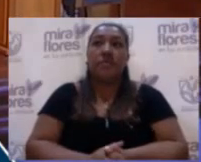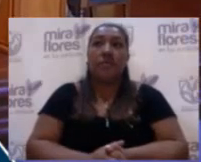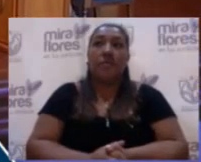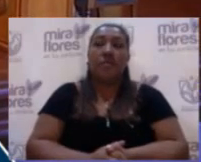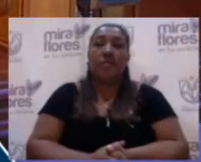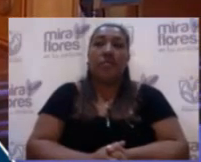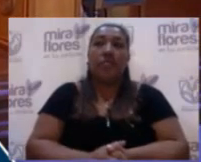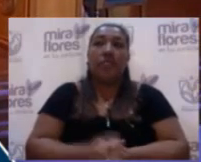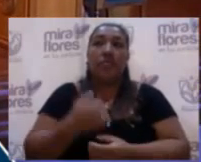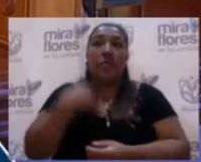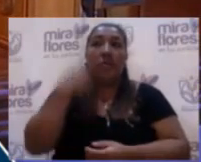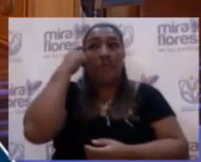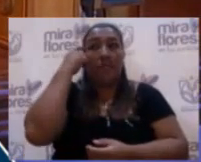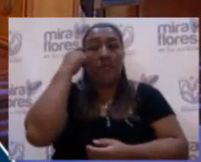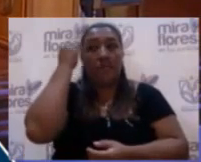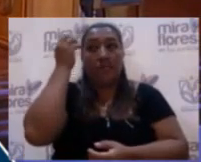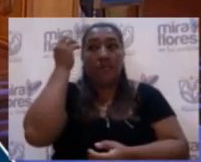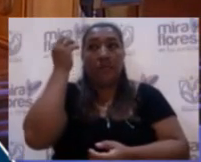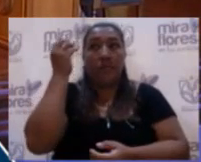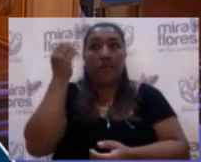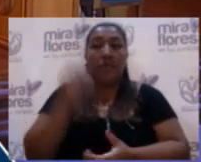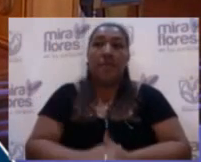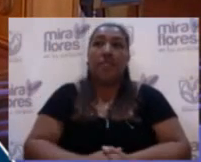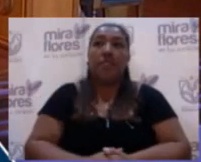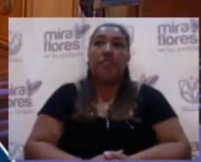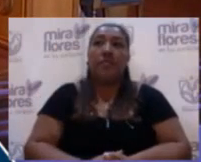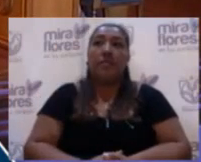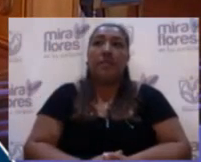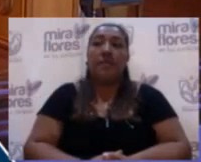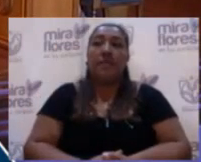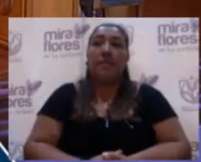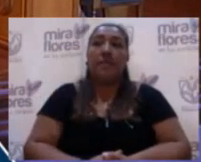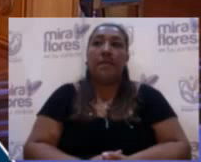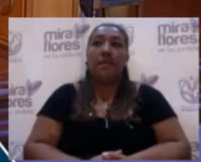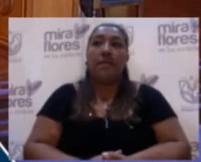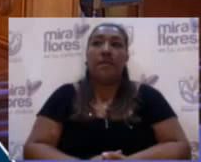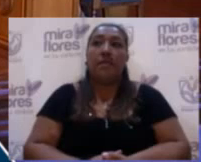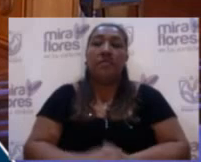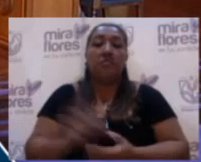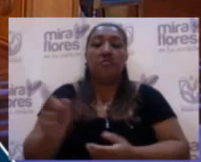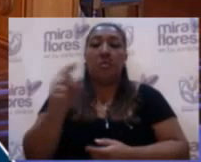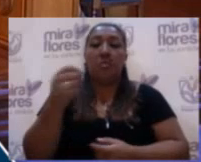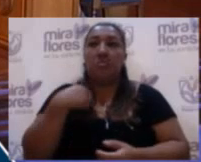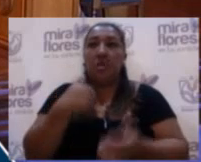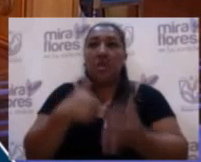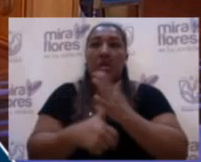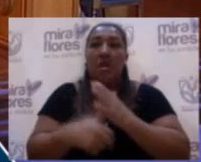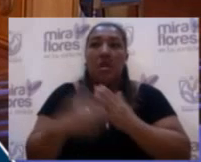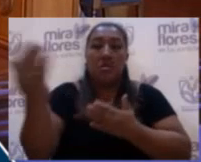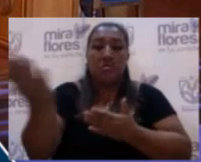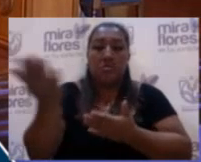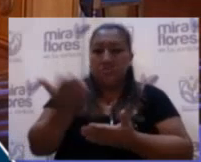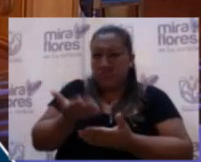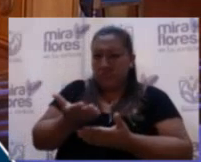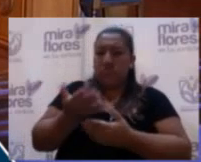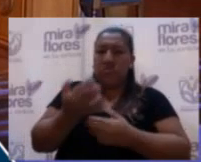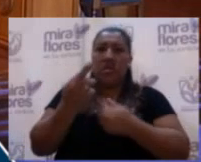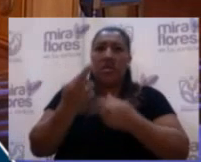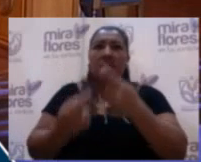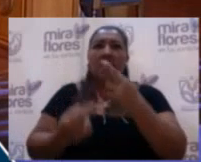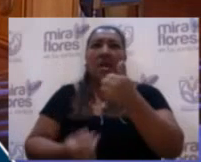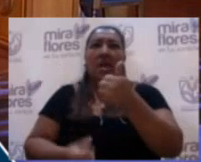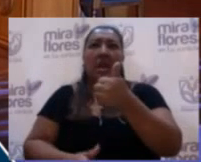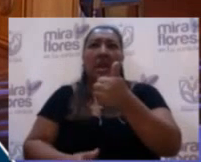yo pienso de que no debe venir al Consejo una solicitud de un regidor para que se